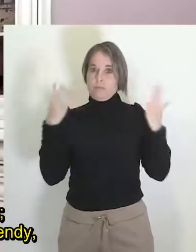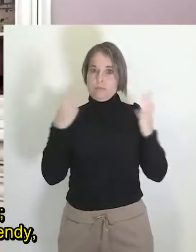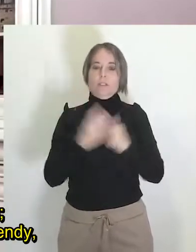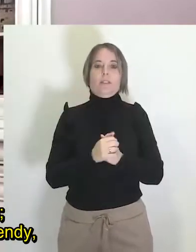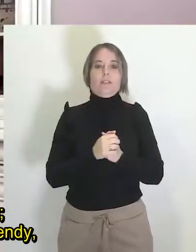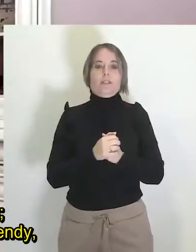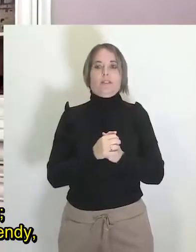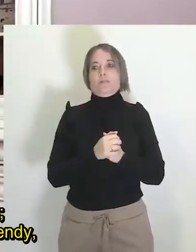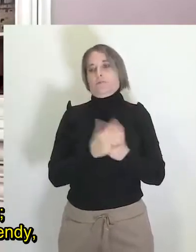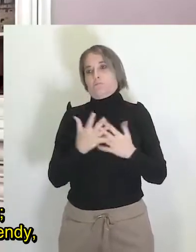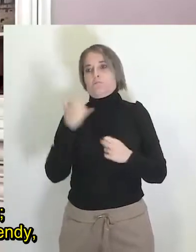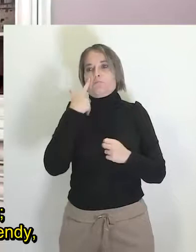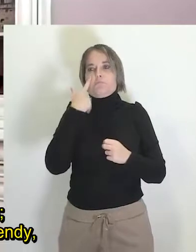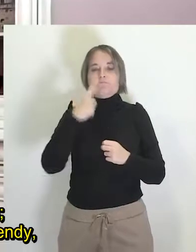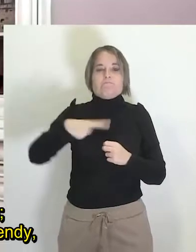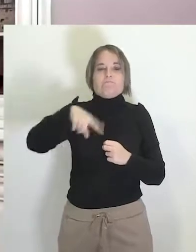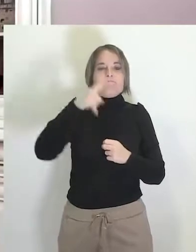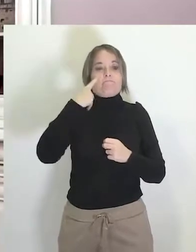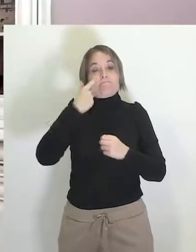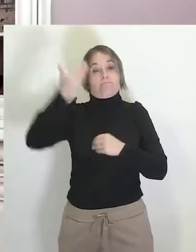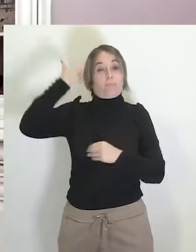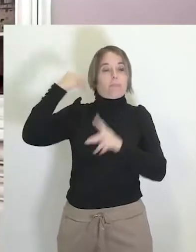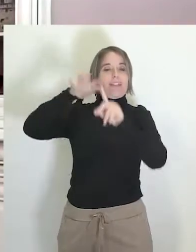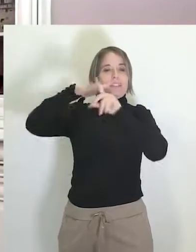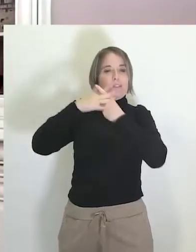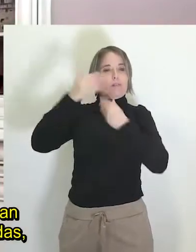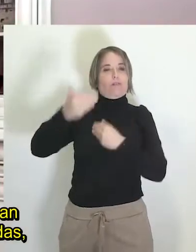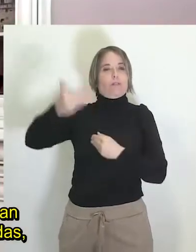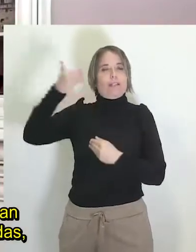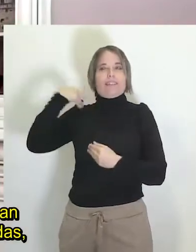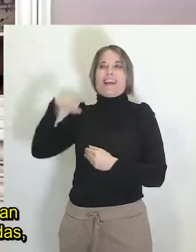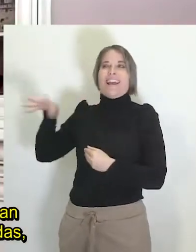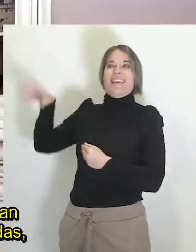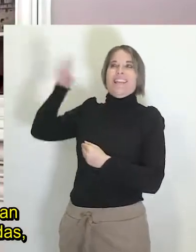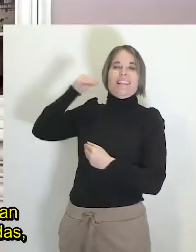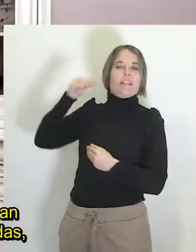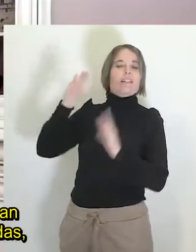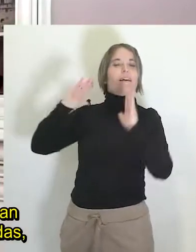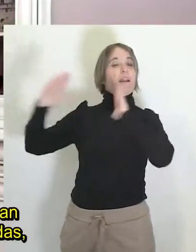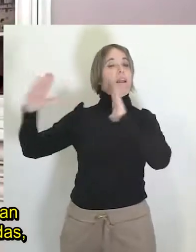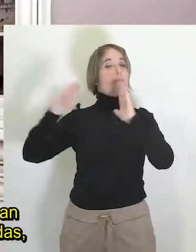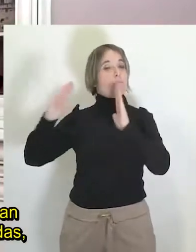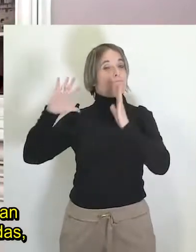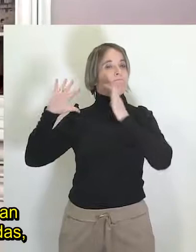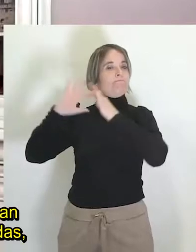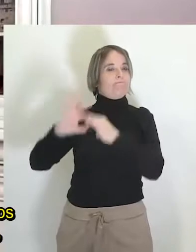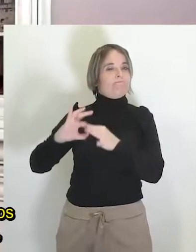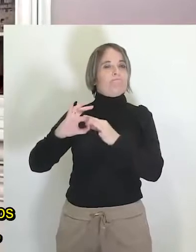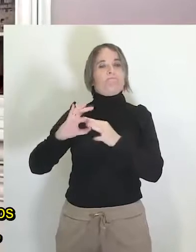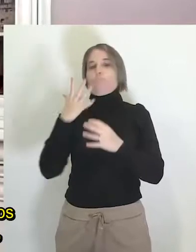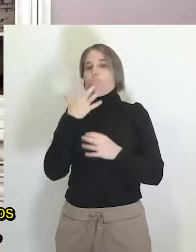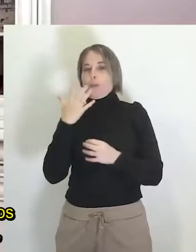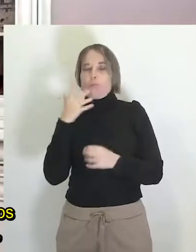mencionaba, vamos a partir, si te parece Wendy, de una situación anterior, entender cómo se encontraban algunas cuestiones